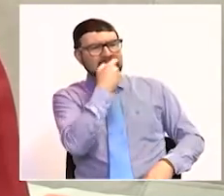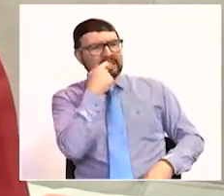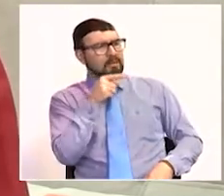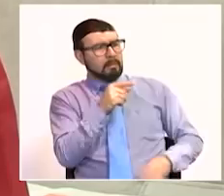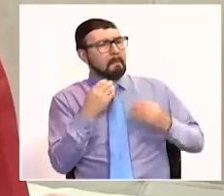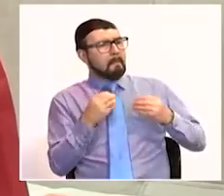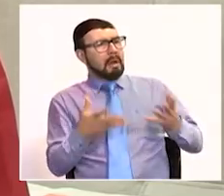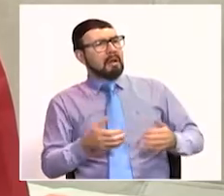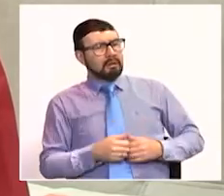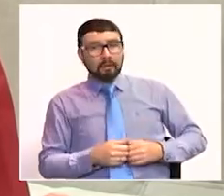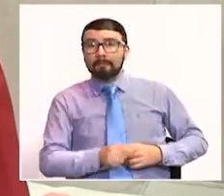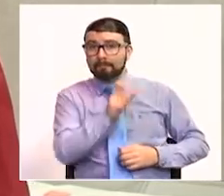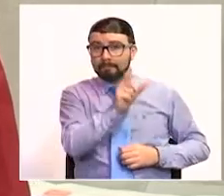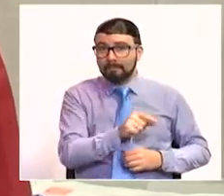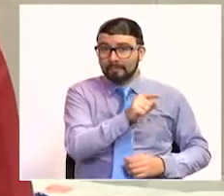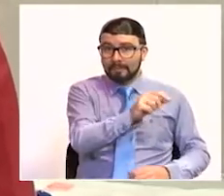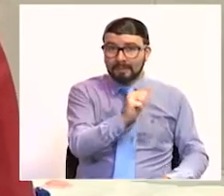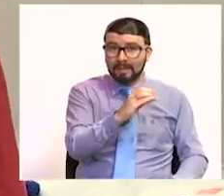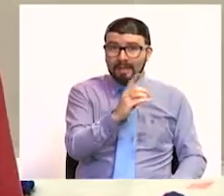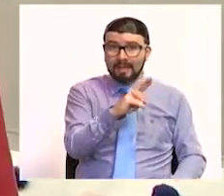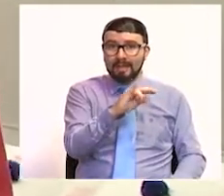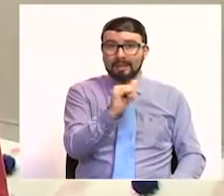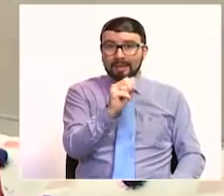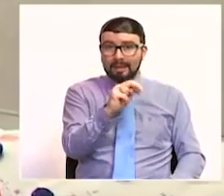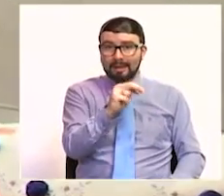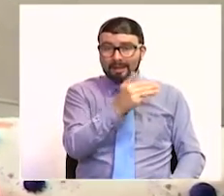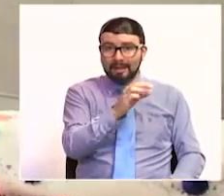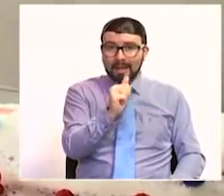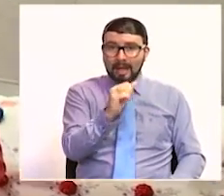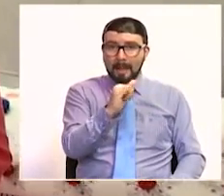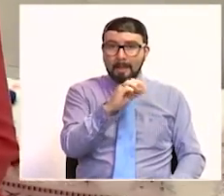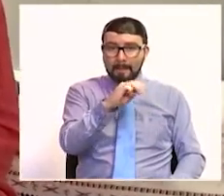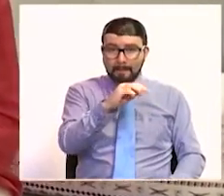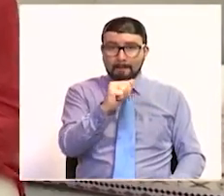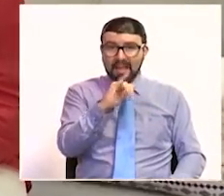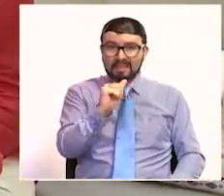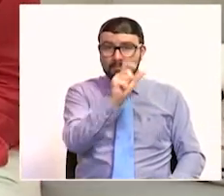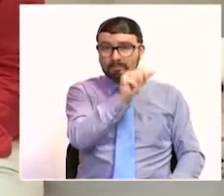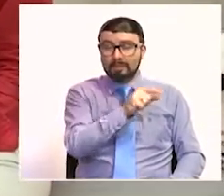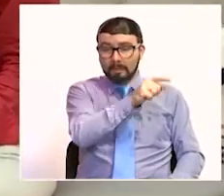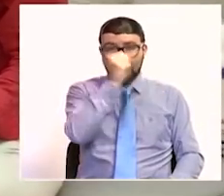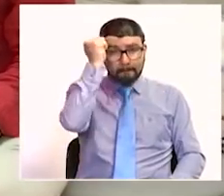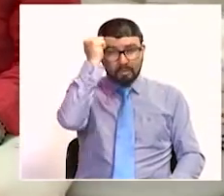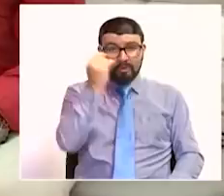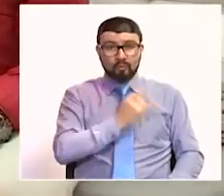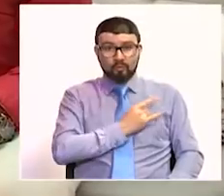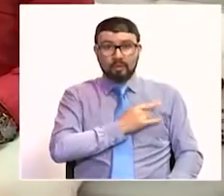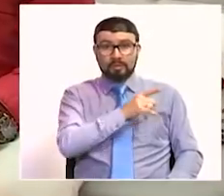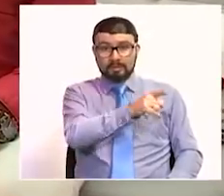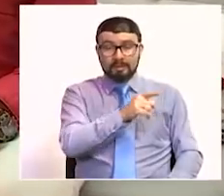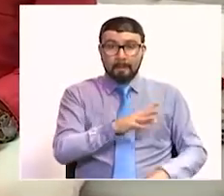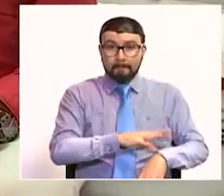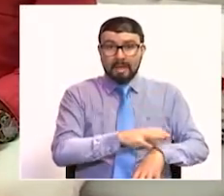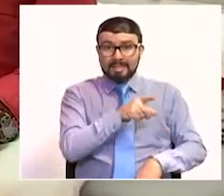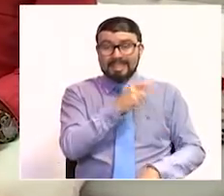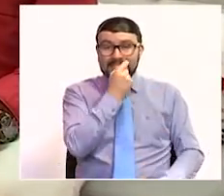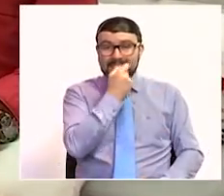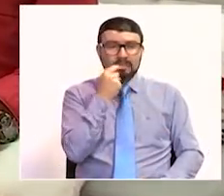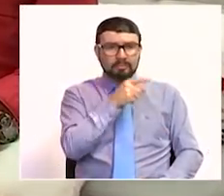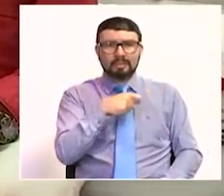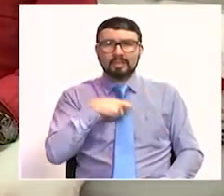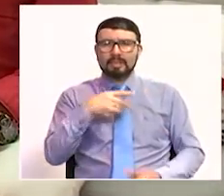doctora Adriana Amaya es odontóloga, docente universitaria y con un amplio conocimiento y especialidad